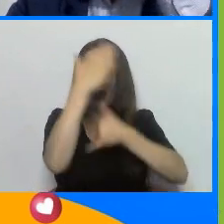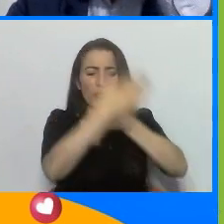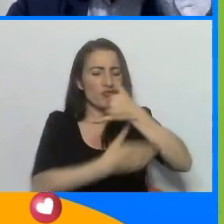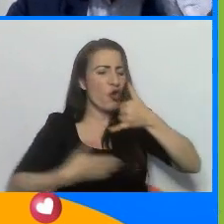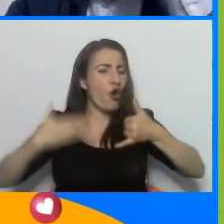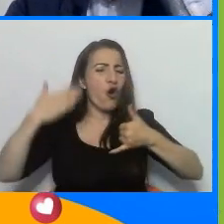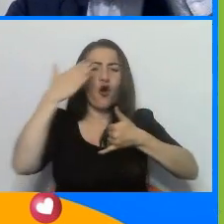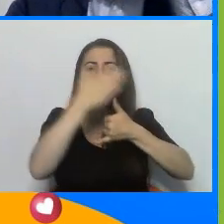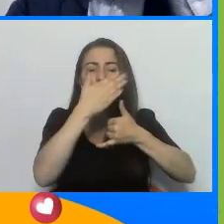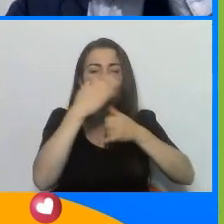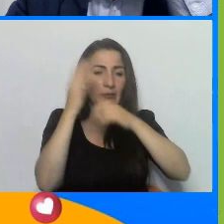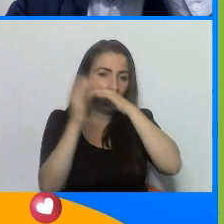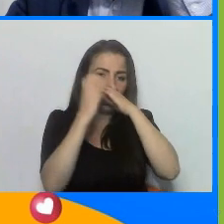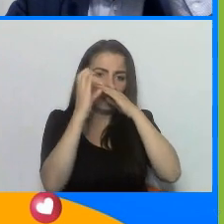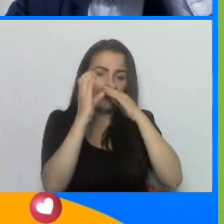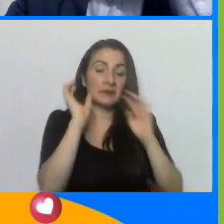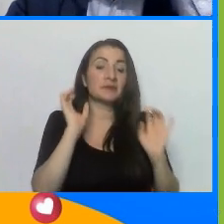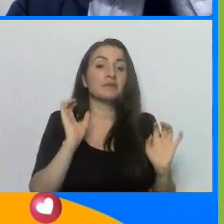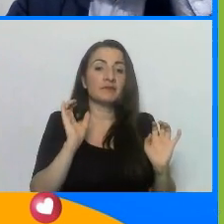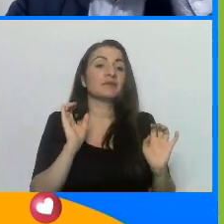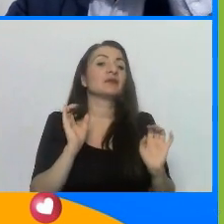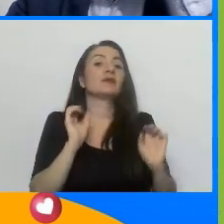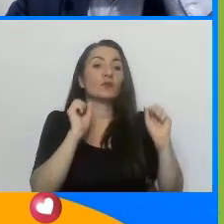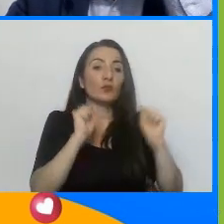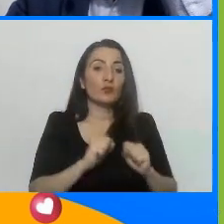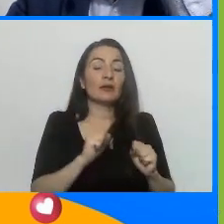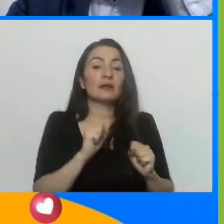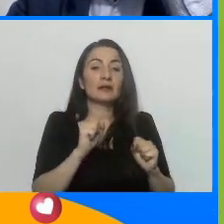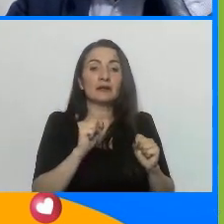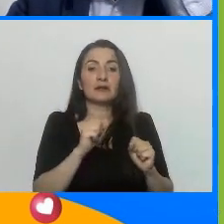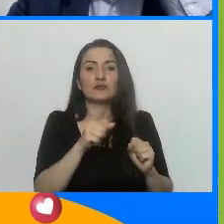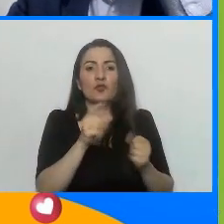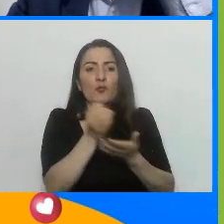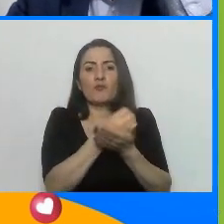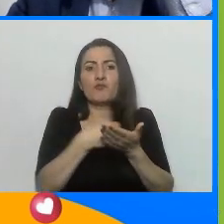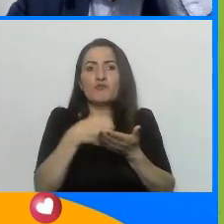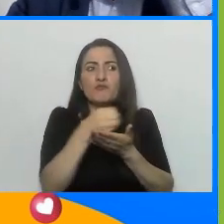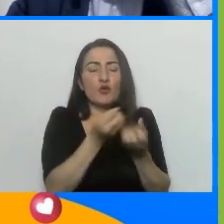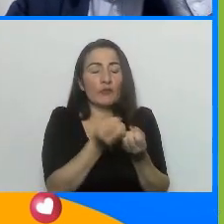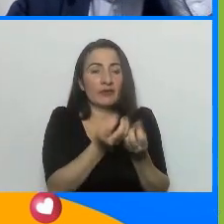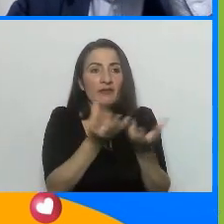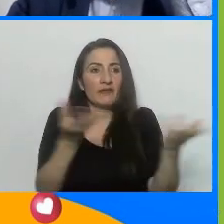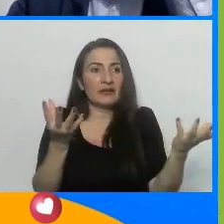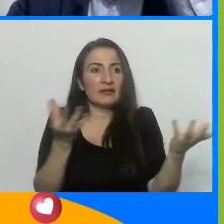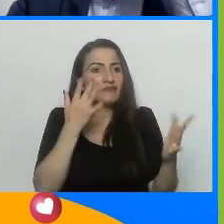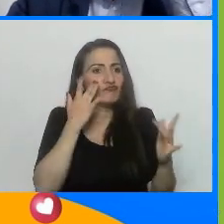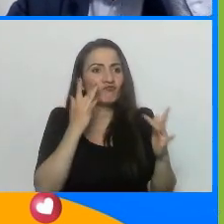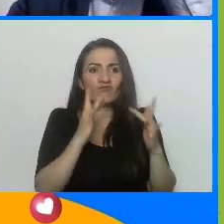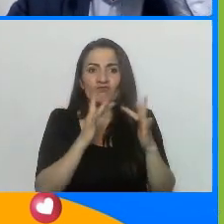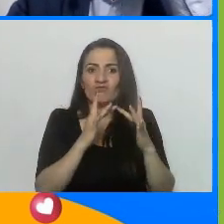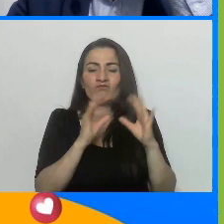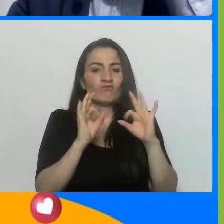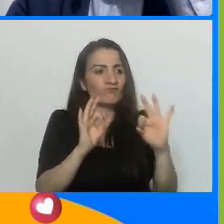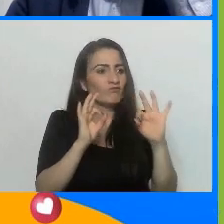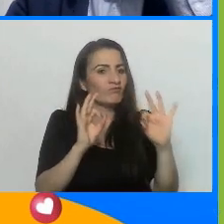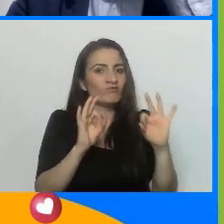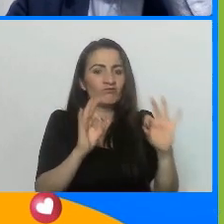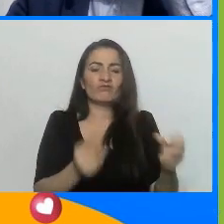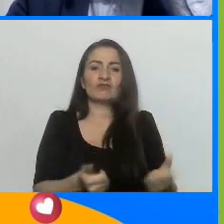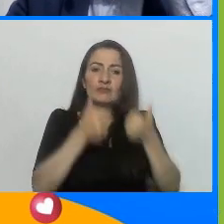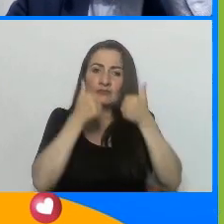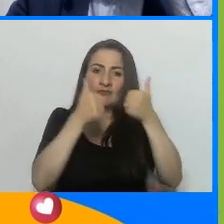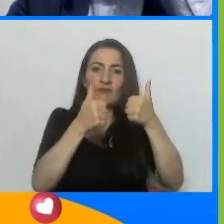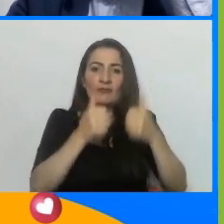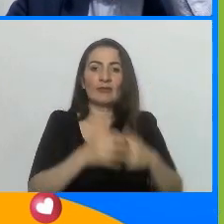zona tropical, por eso Colombia ocupa los primeros puestos en biodiversidad, porque las condiciones son muy, muy favorables.